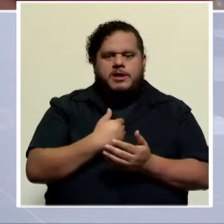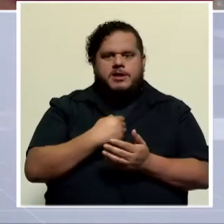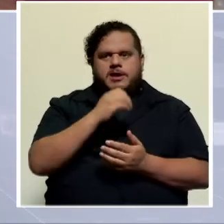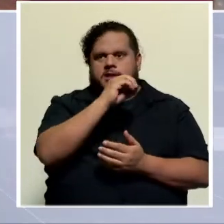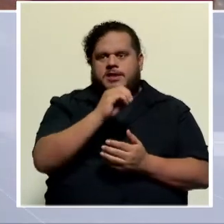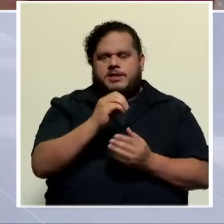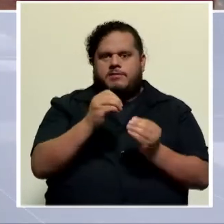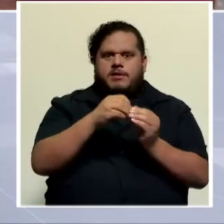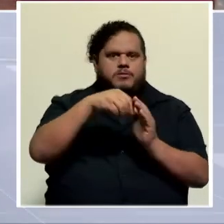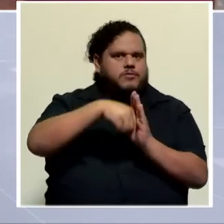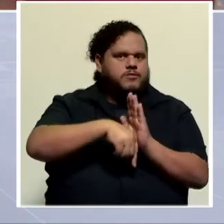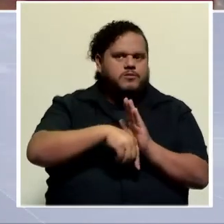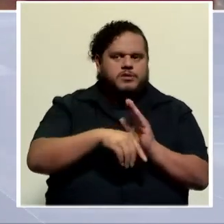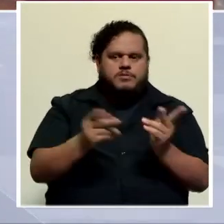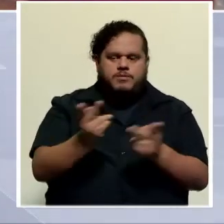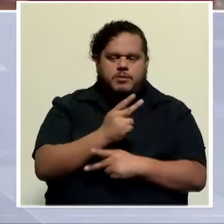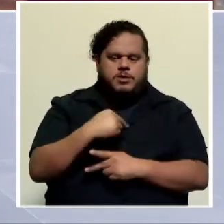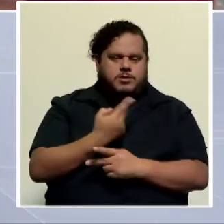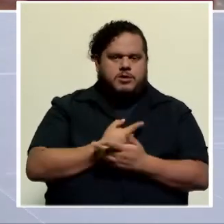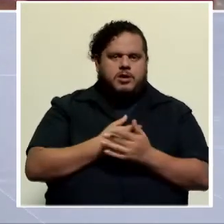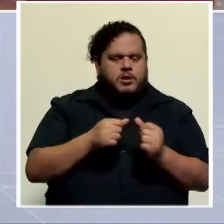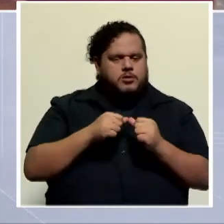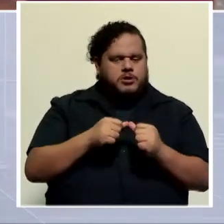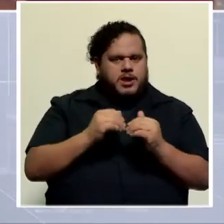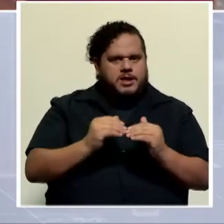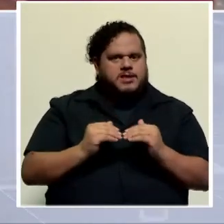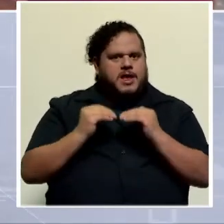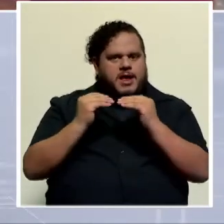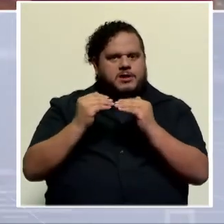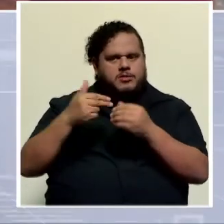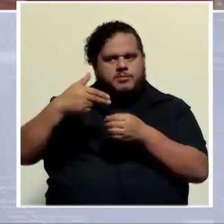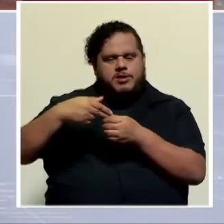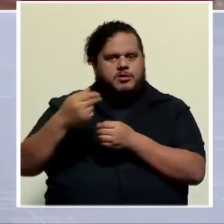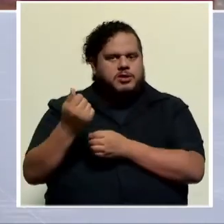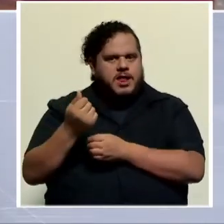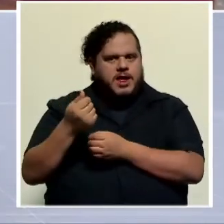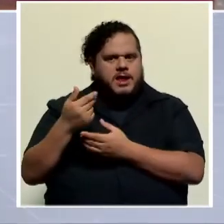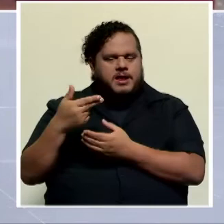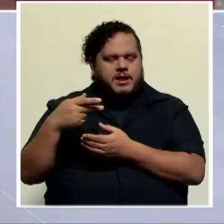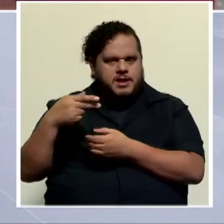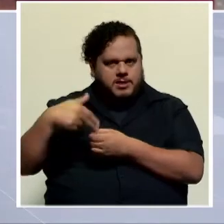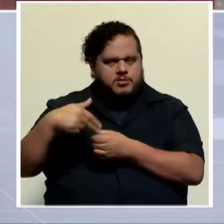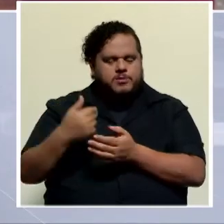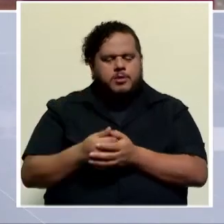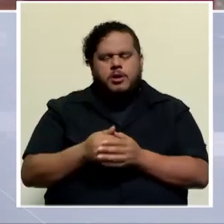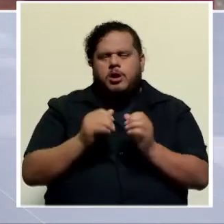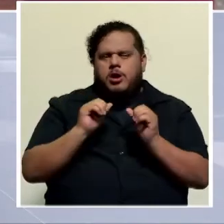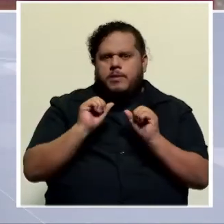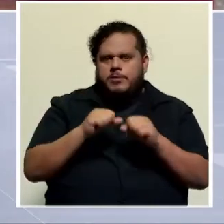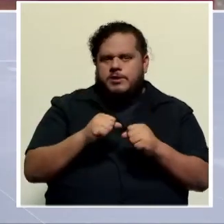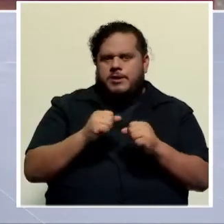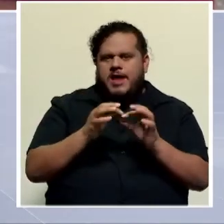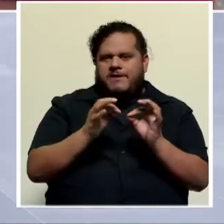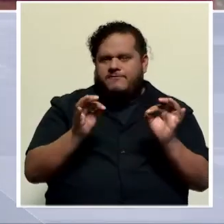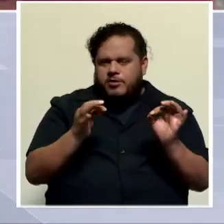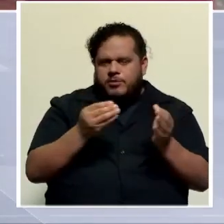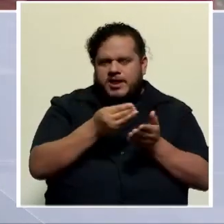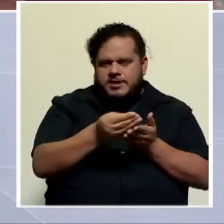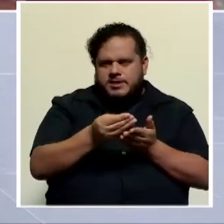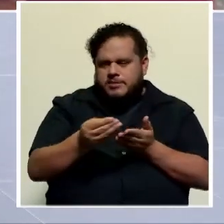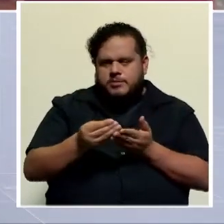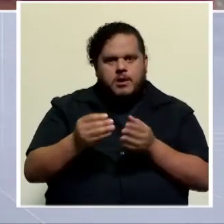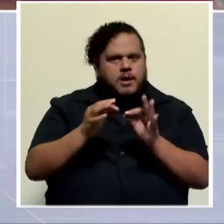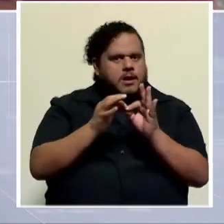nuestra, continúan hasta a veces altos precios en el combustible, creo que se deben posiblemente a fórmulas de distribución, a